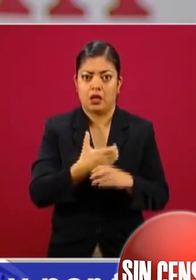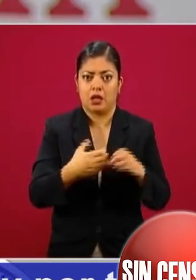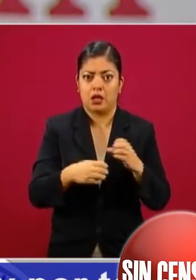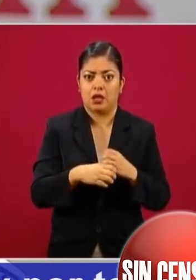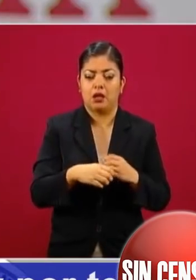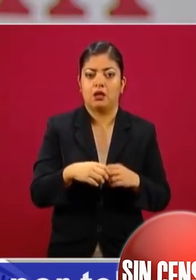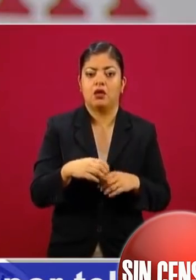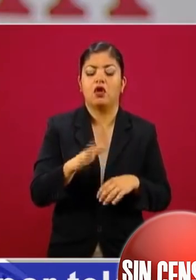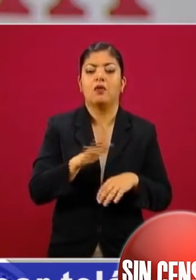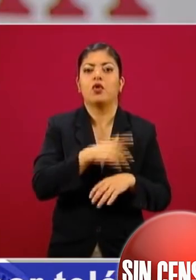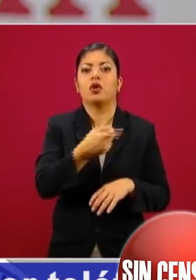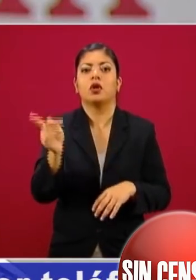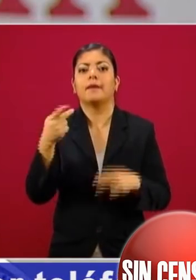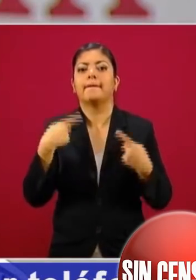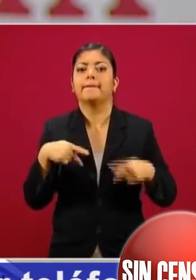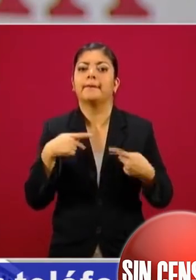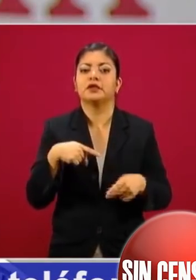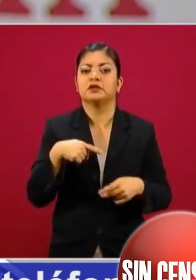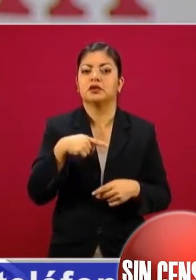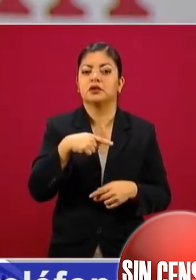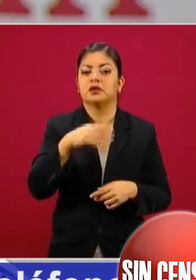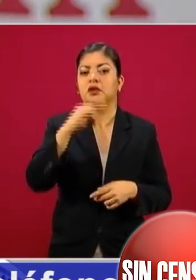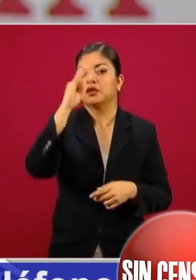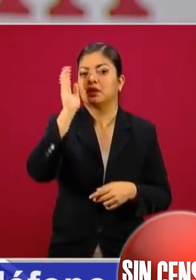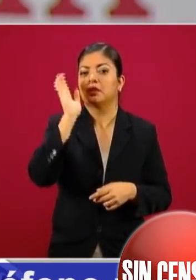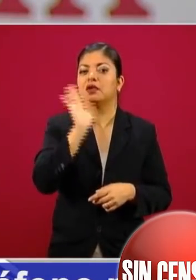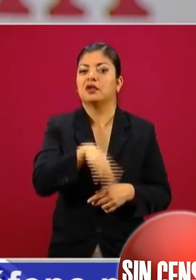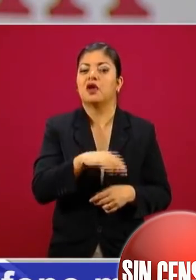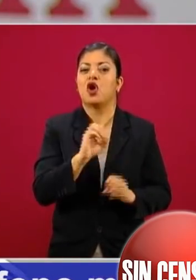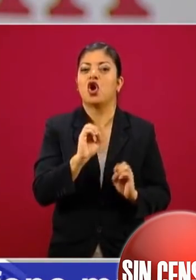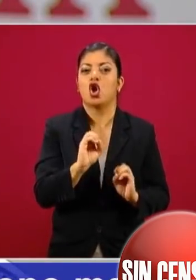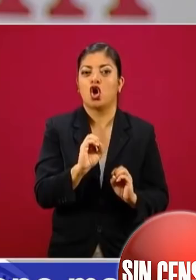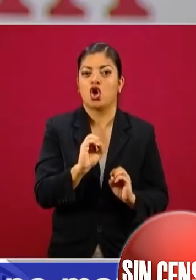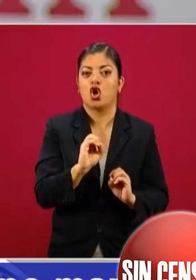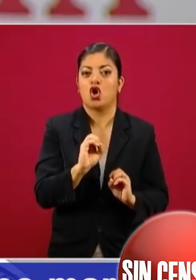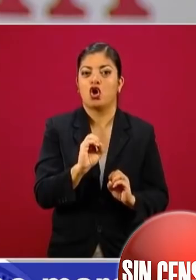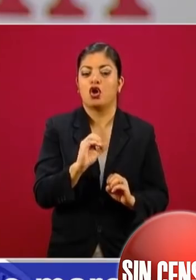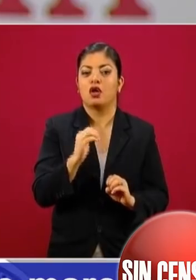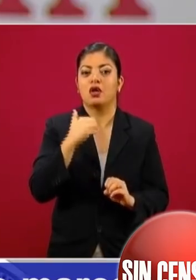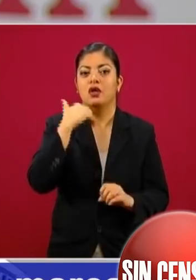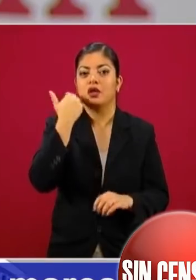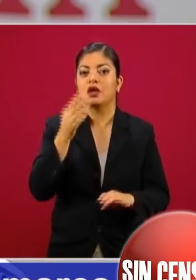mala interpretación y desde mi punto de vista intencionalmente